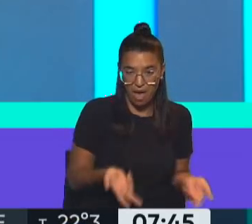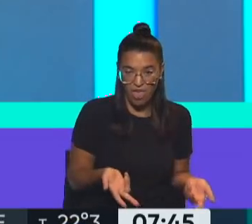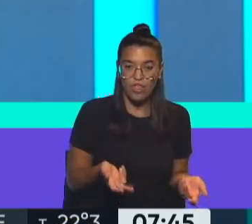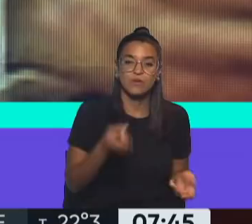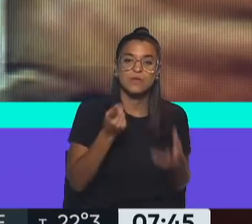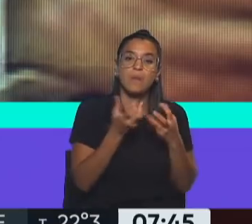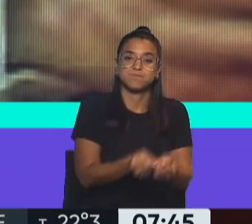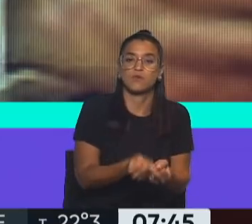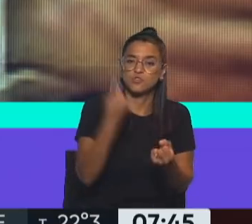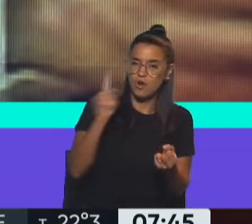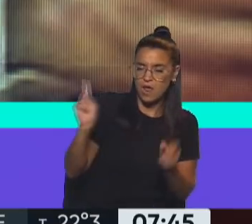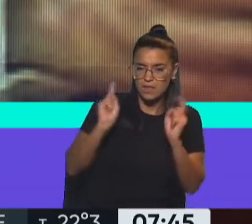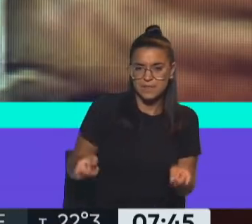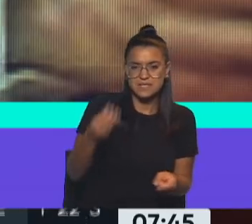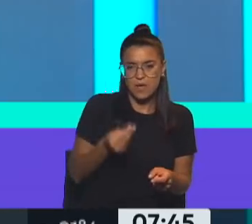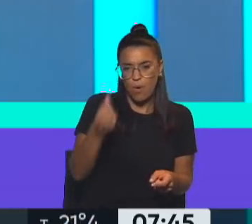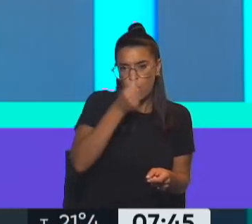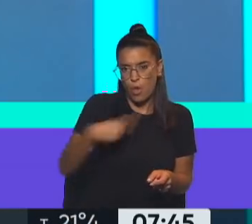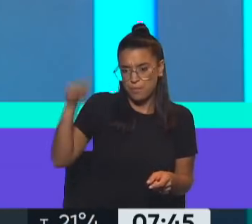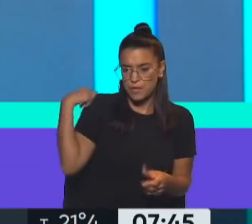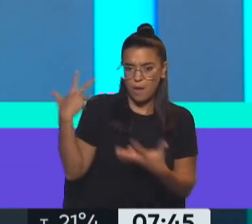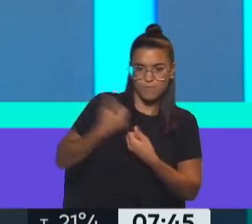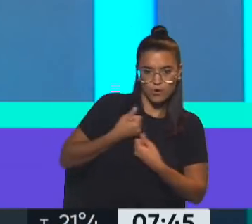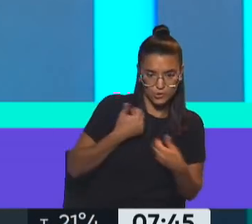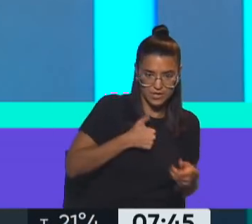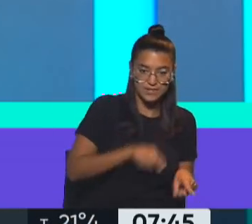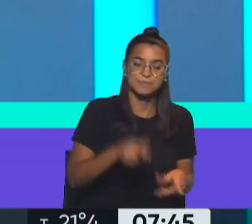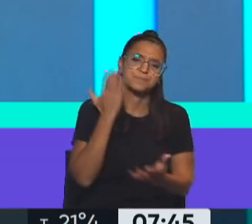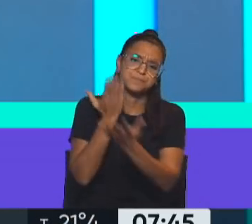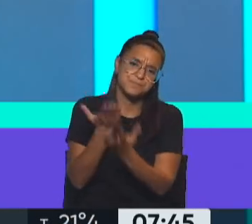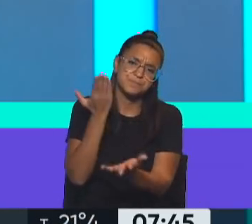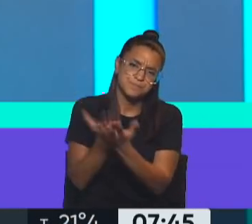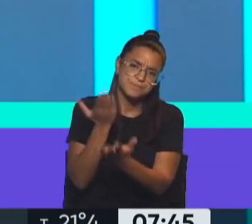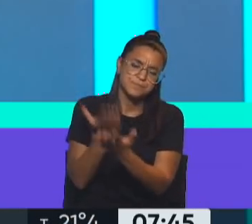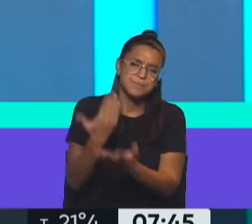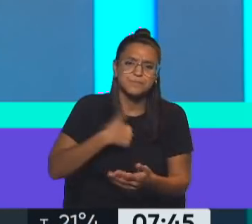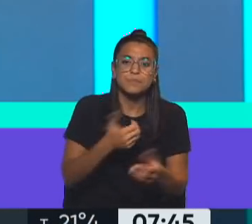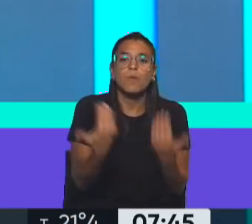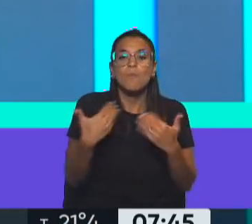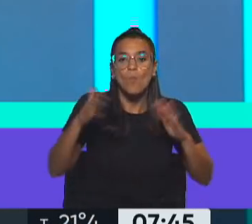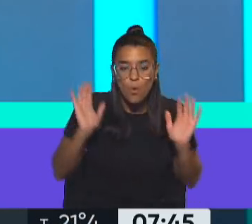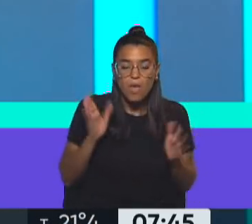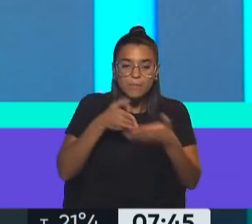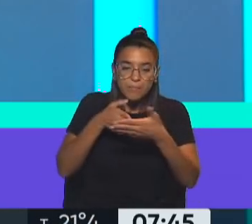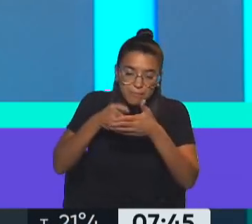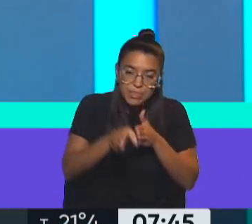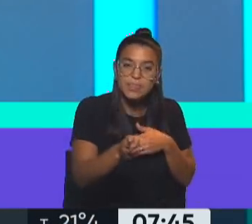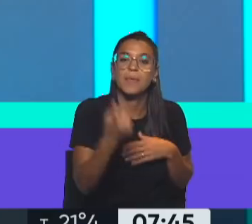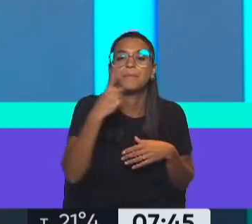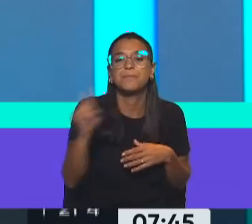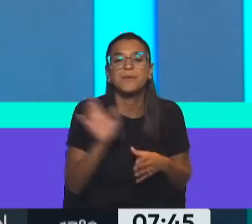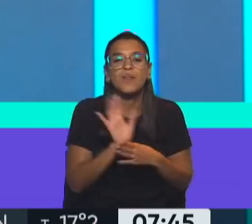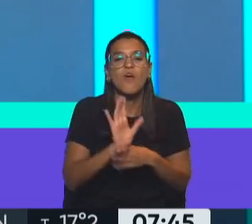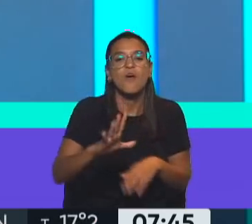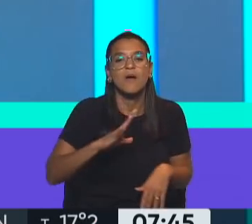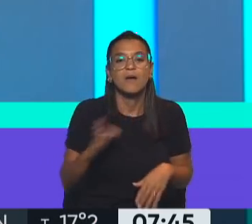atípico que vimos también el fin de semana. Y es un pedido que viene haciendo Argentina que puede llegar a destrabarse, pero no se va a